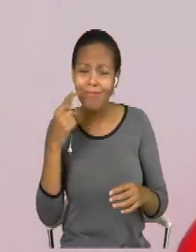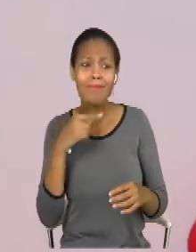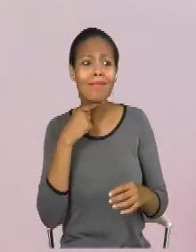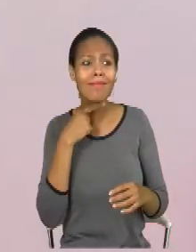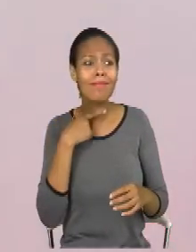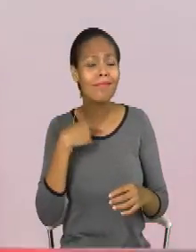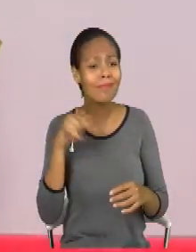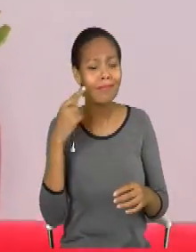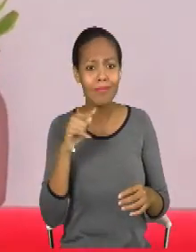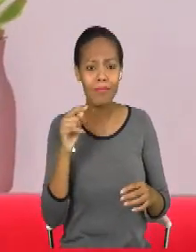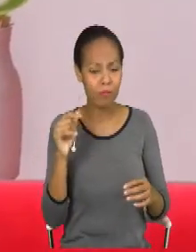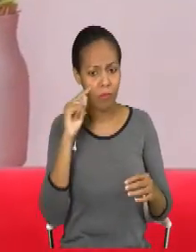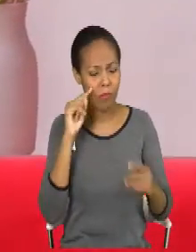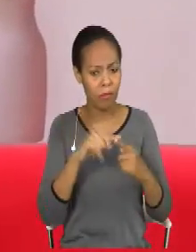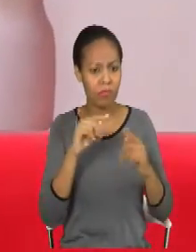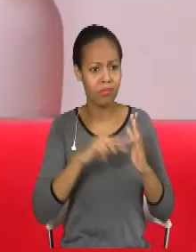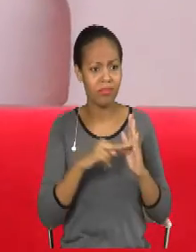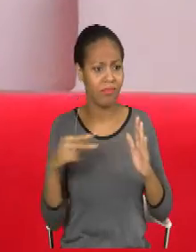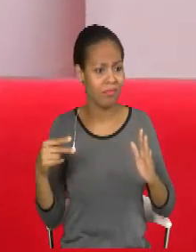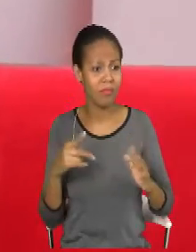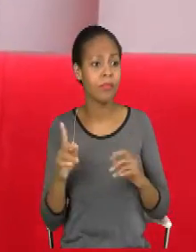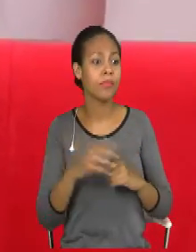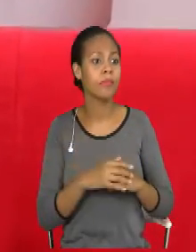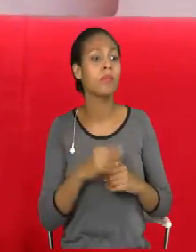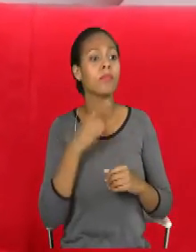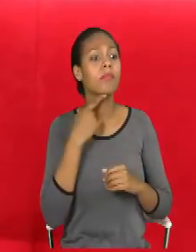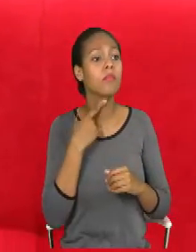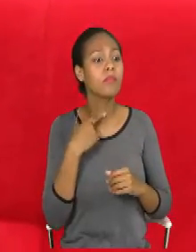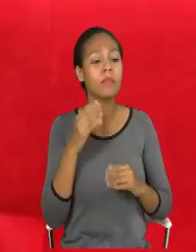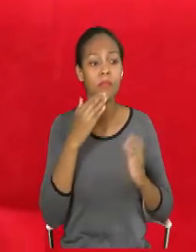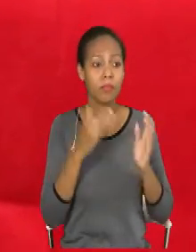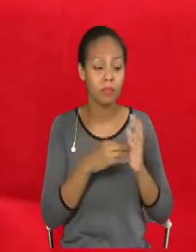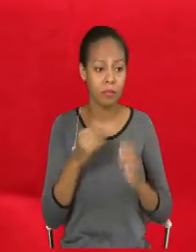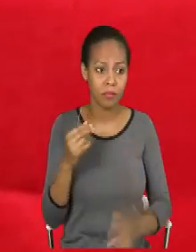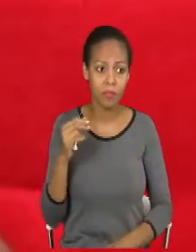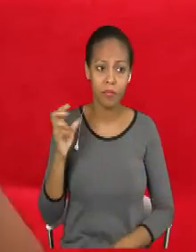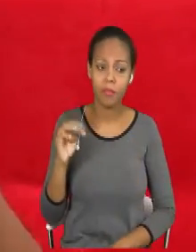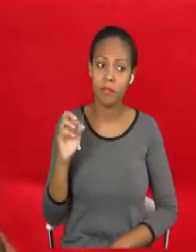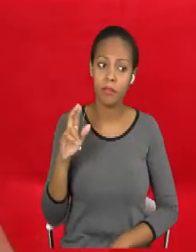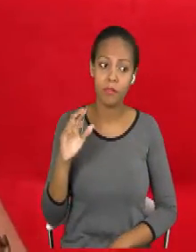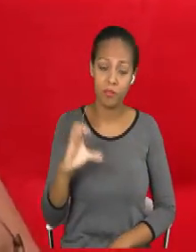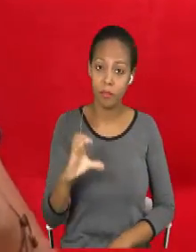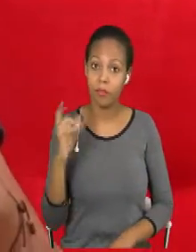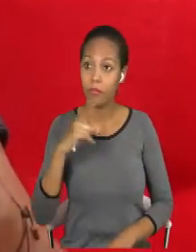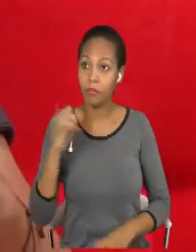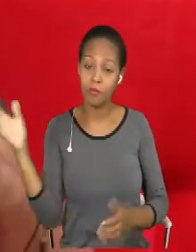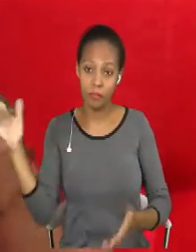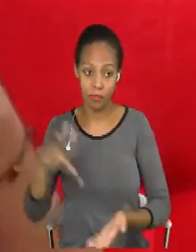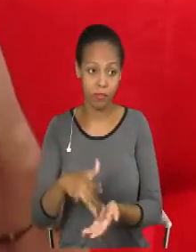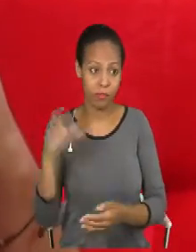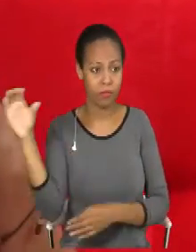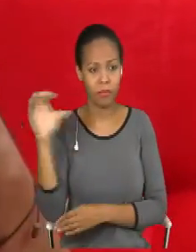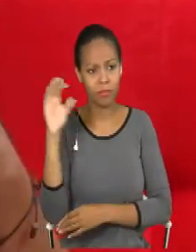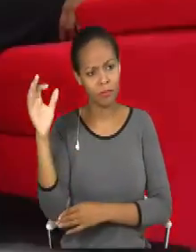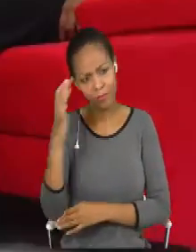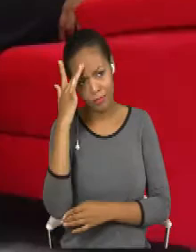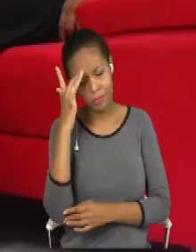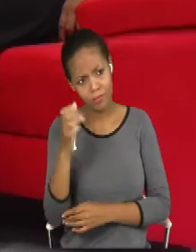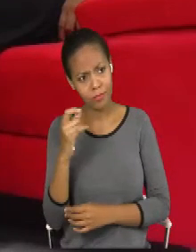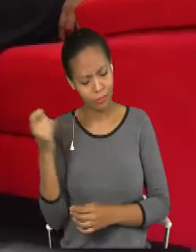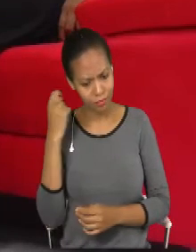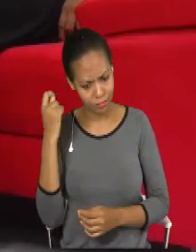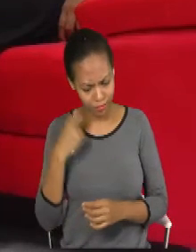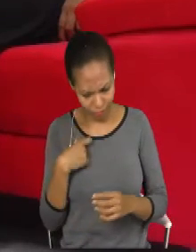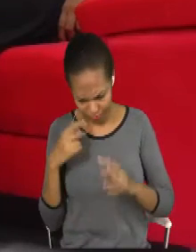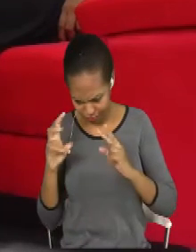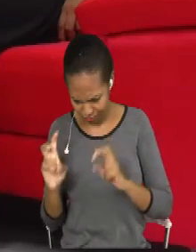Sudamérica. Por eso fue que Mark Zuckerberg hace unos años estuvo en Colombia. En el mundo, el último informe que leí